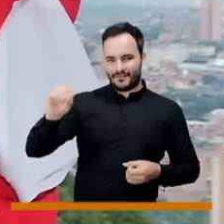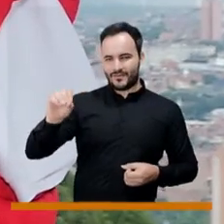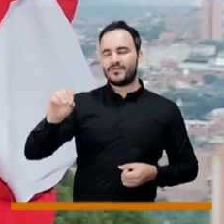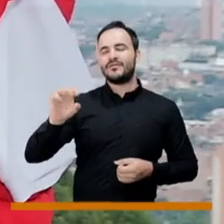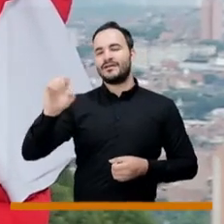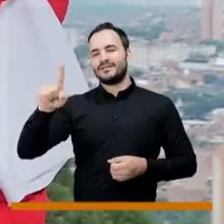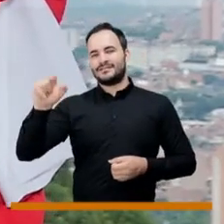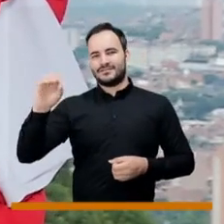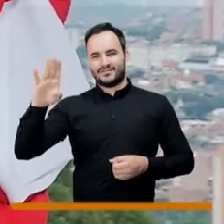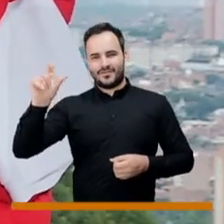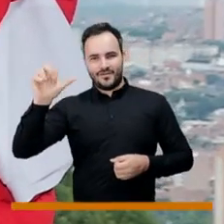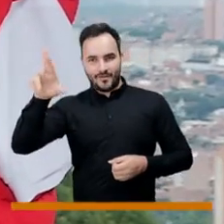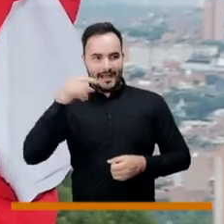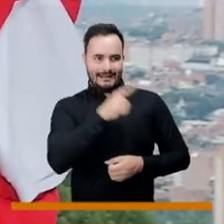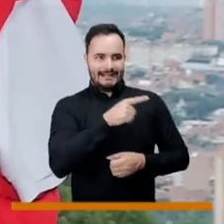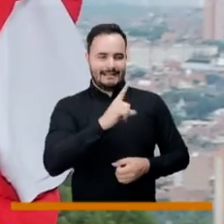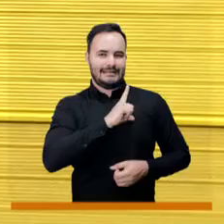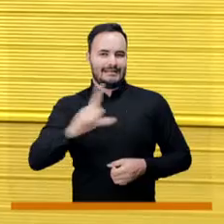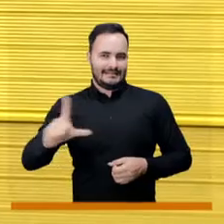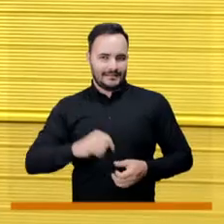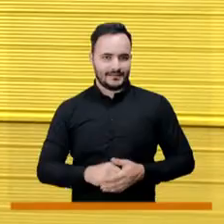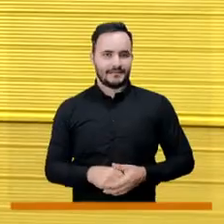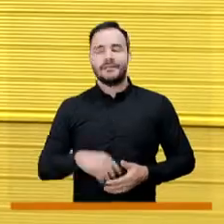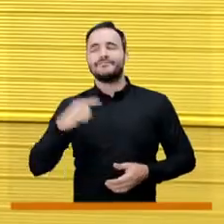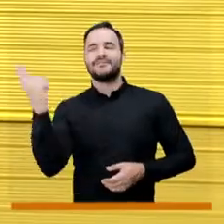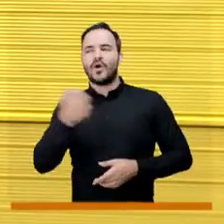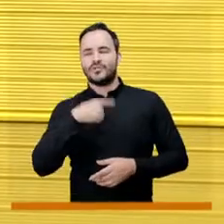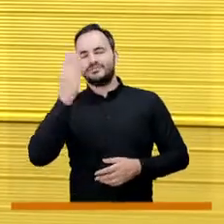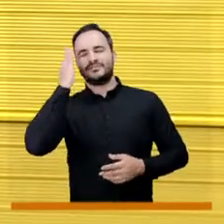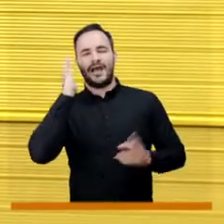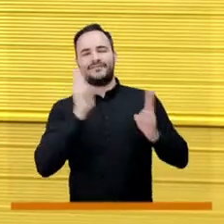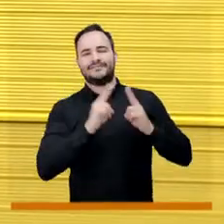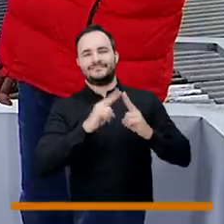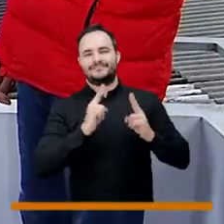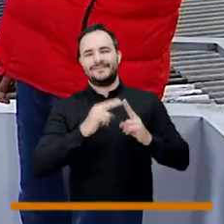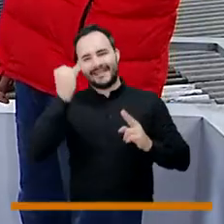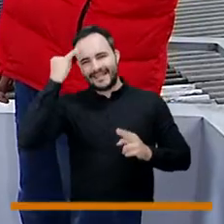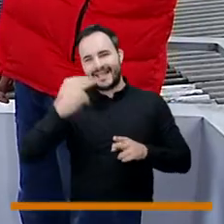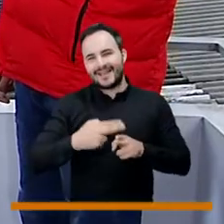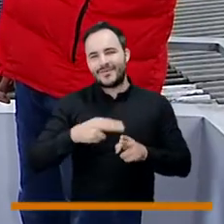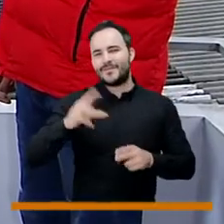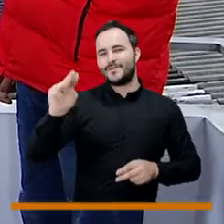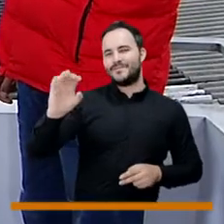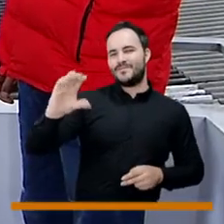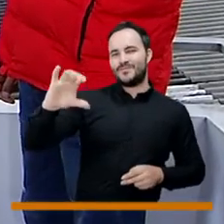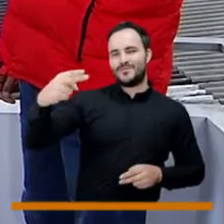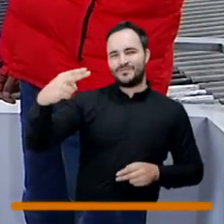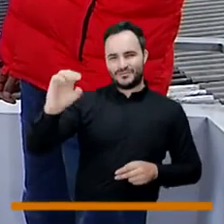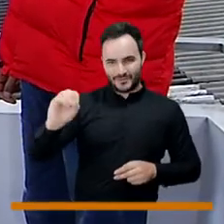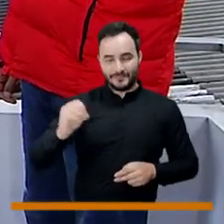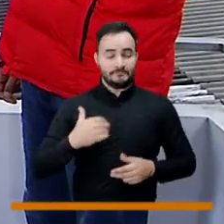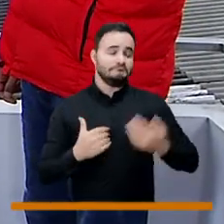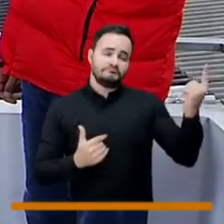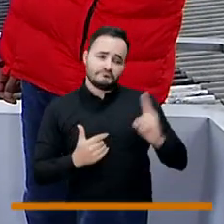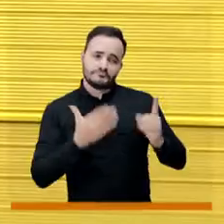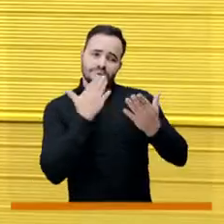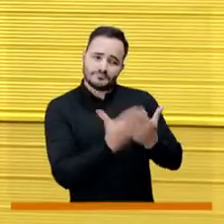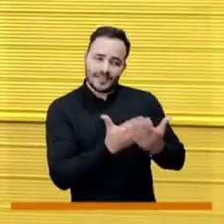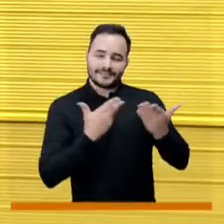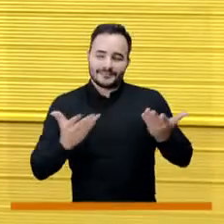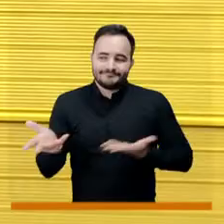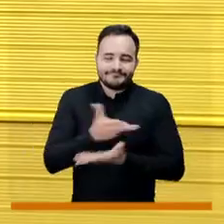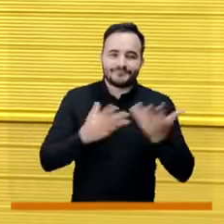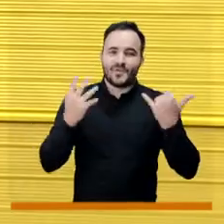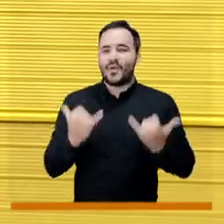escobar todo el mundo lo que como dice la concejal lo conoce como el mucho pues bienvenido y gracias por abrirnos este